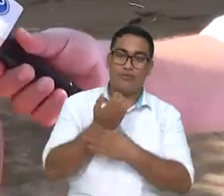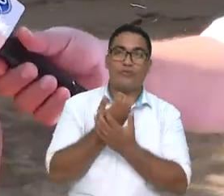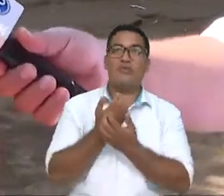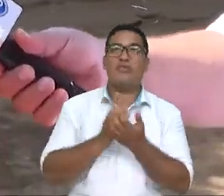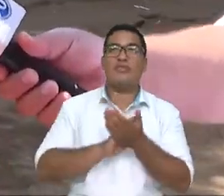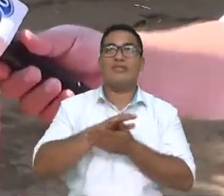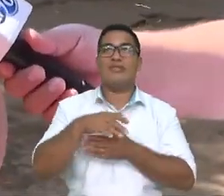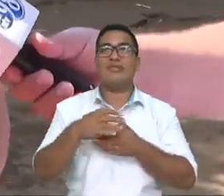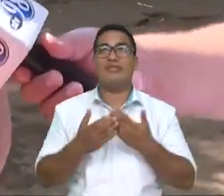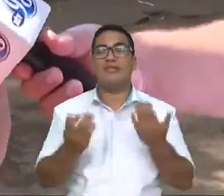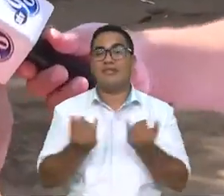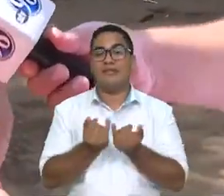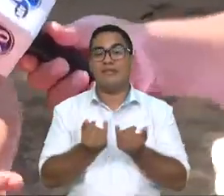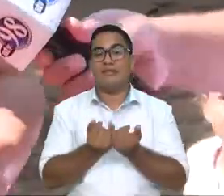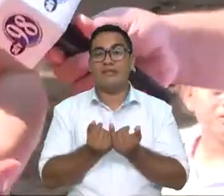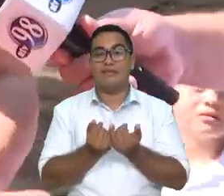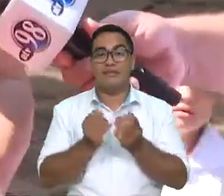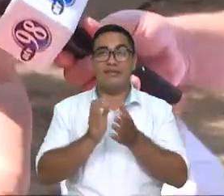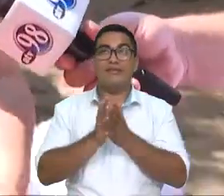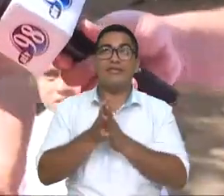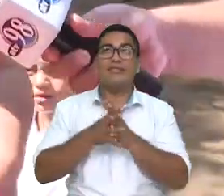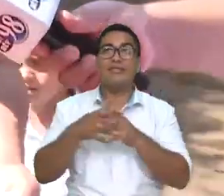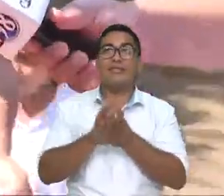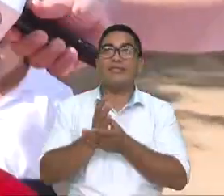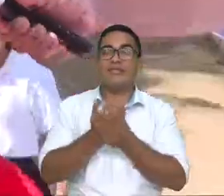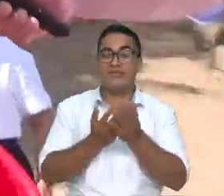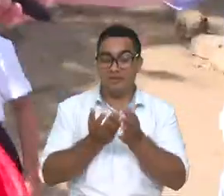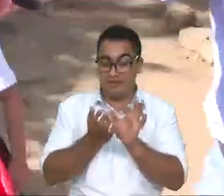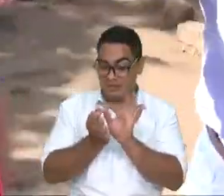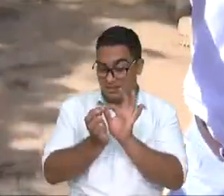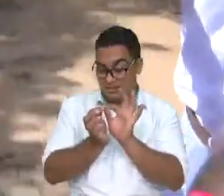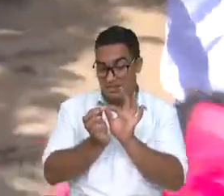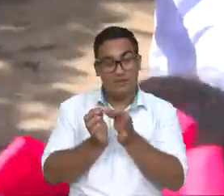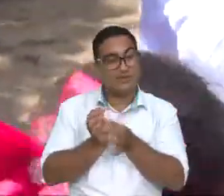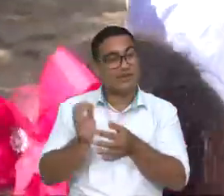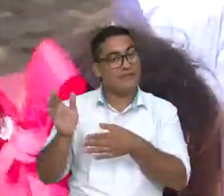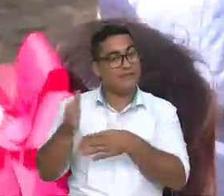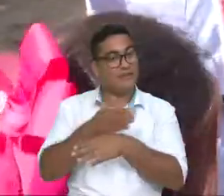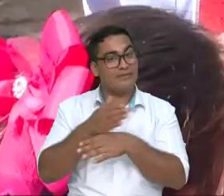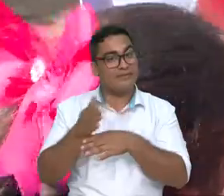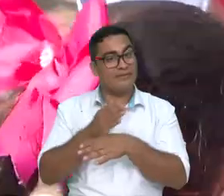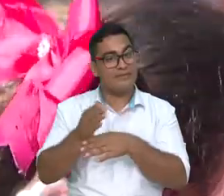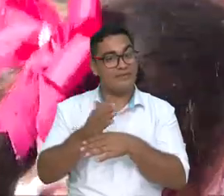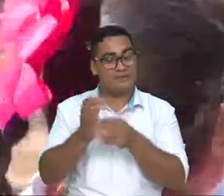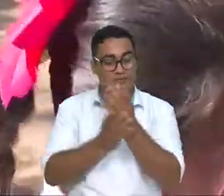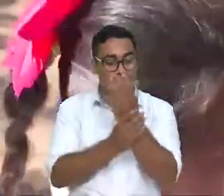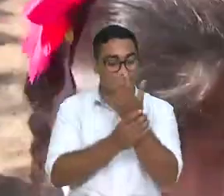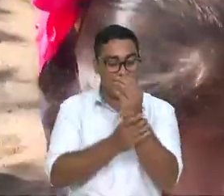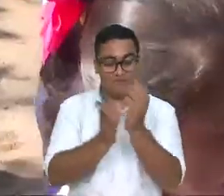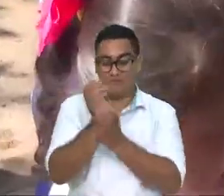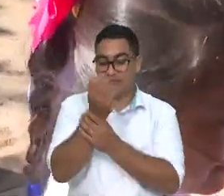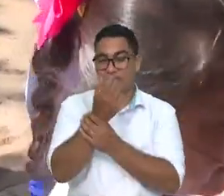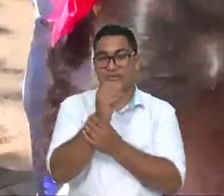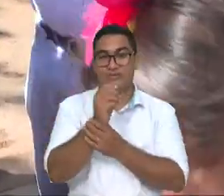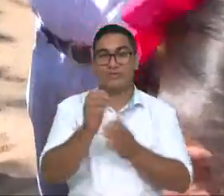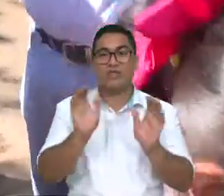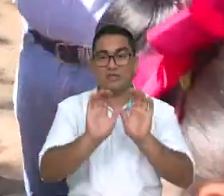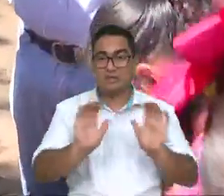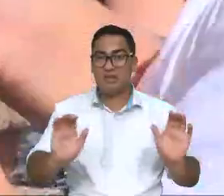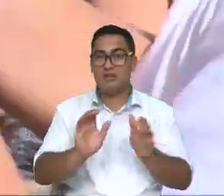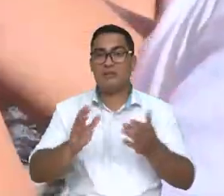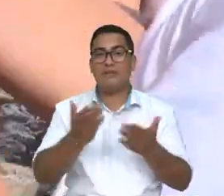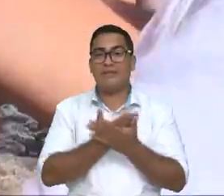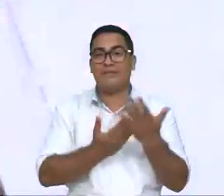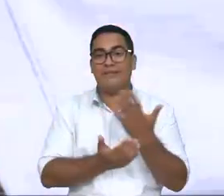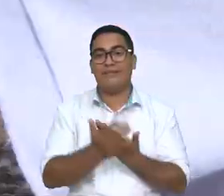debajo, también dedo por dedo, uña por uña, como decimos, hasta el codo, para que el niño tenga higiene en sus